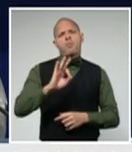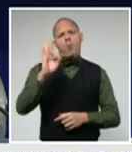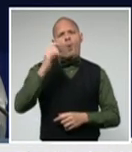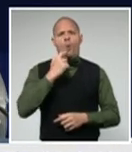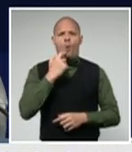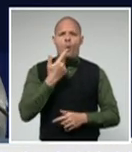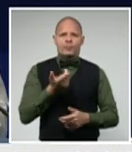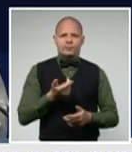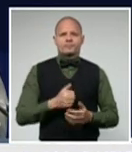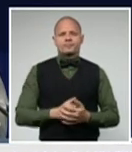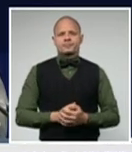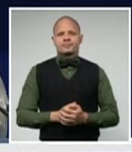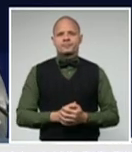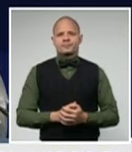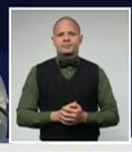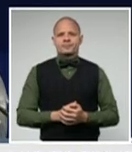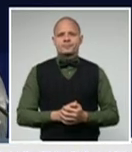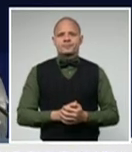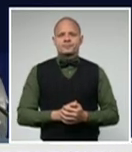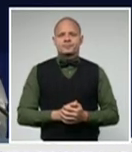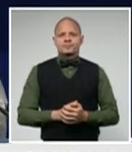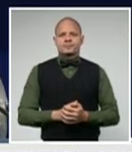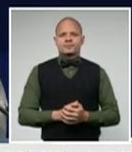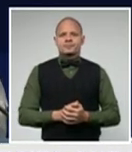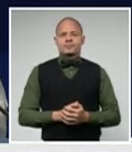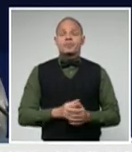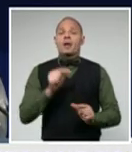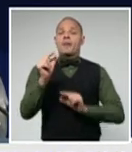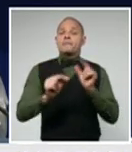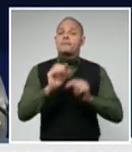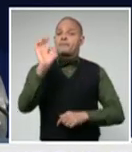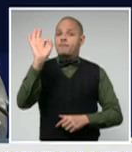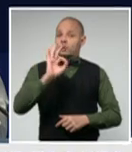incidencia de casos confirmados por 100.000 habitantes